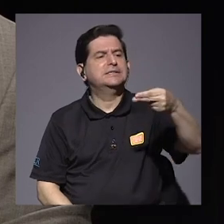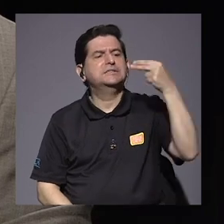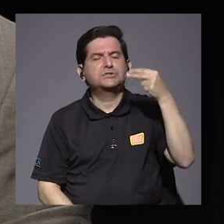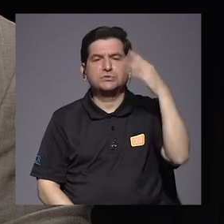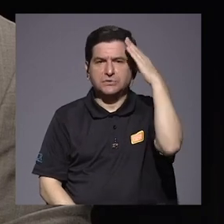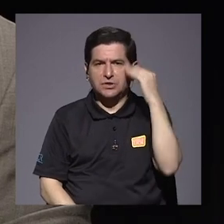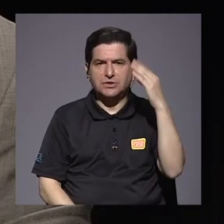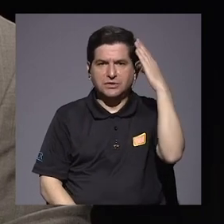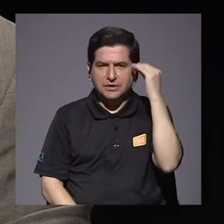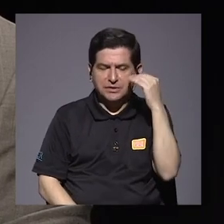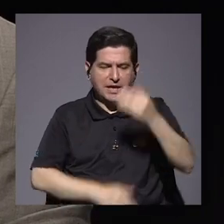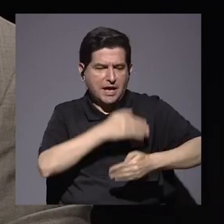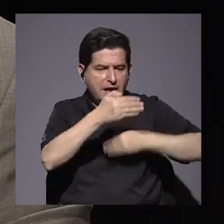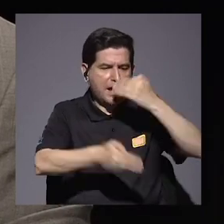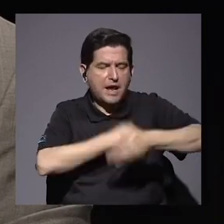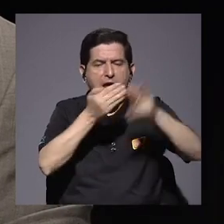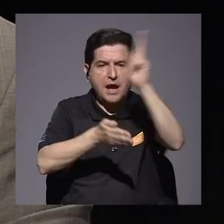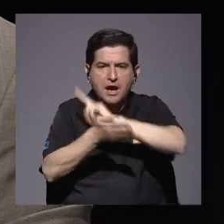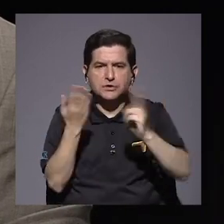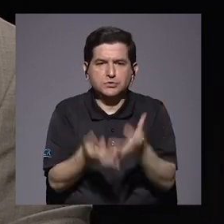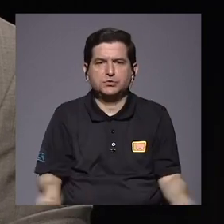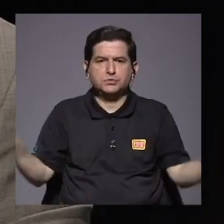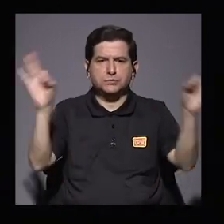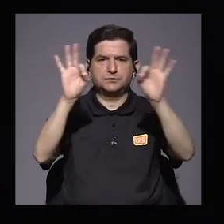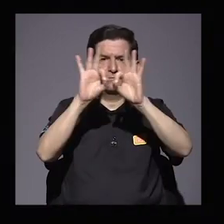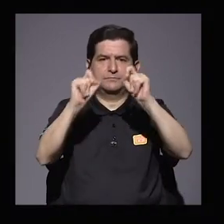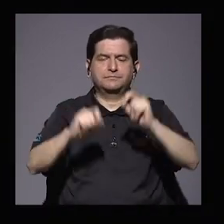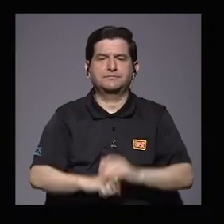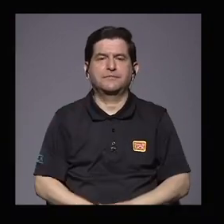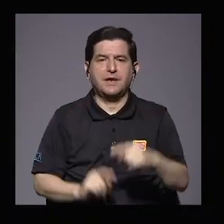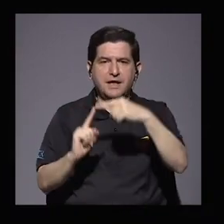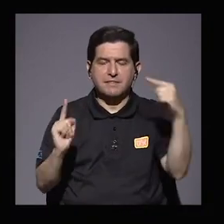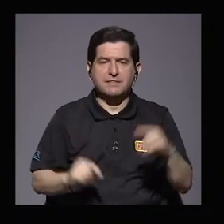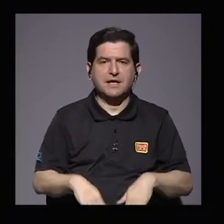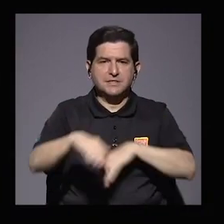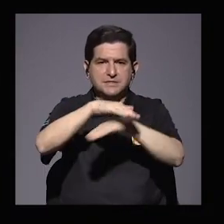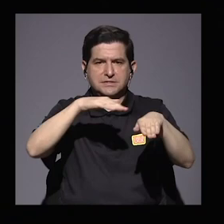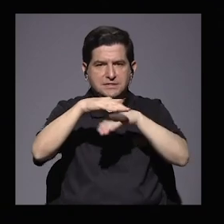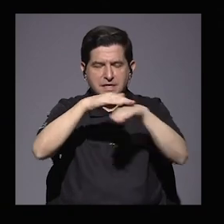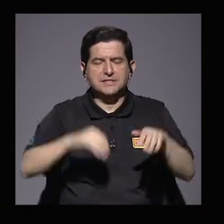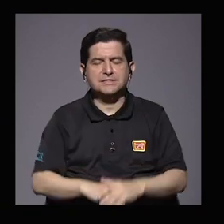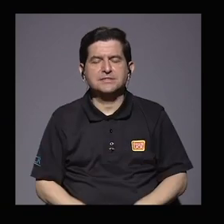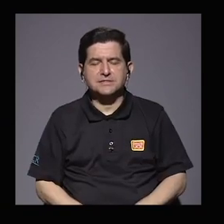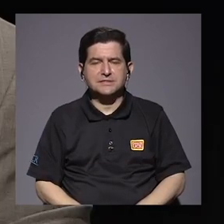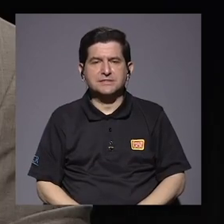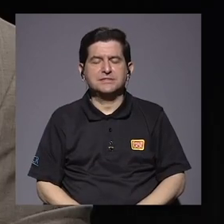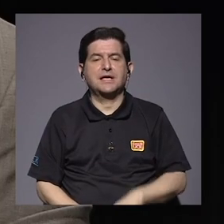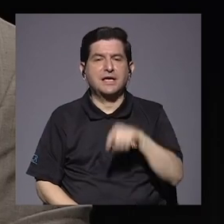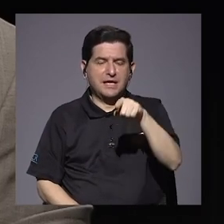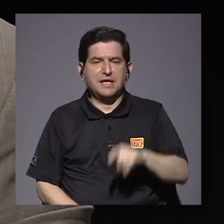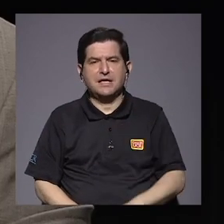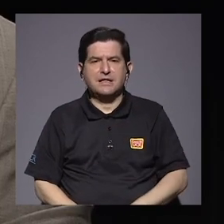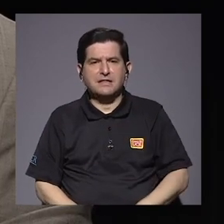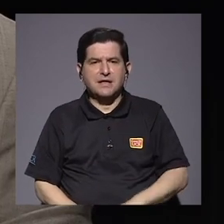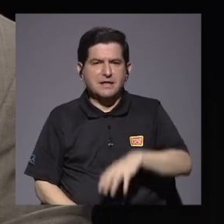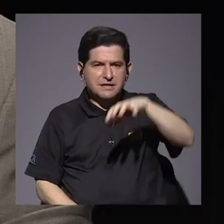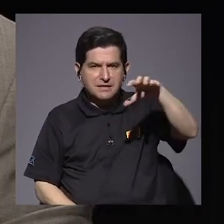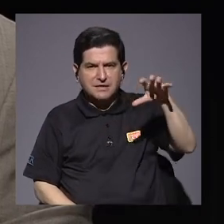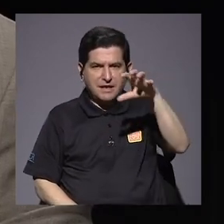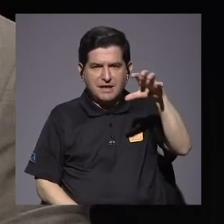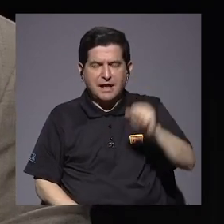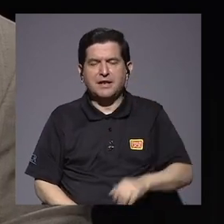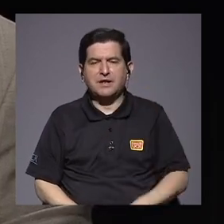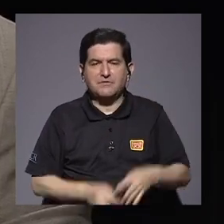de experiencia en gestión universitaria importante, desde la sede del Atlántico en Turrialba, que es mi unidad base,